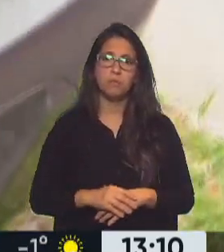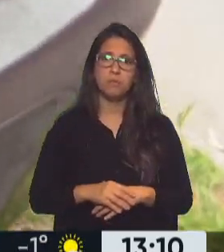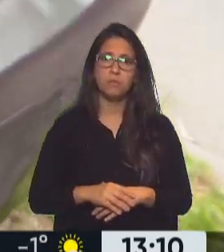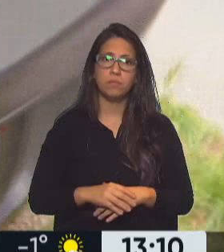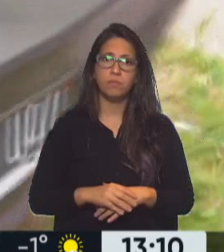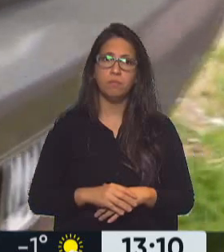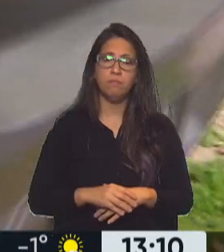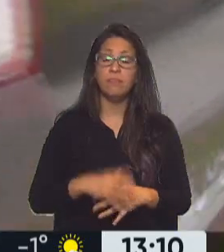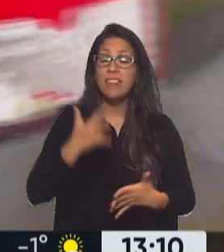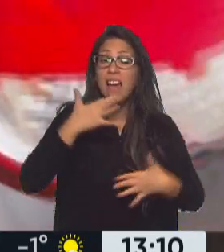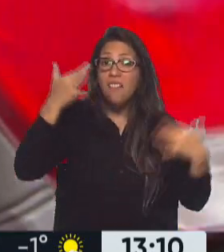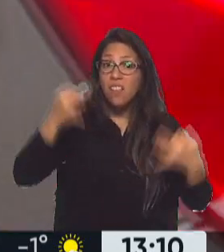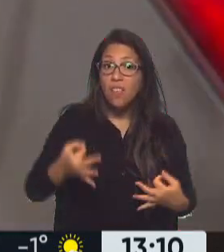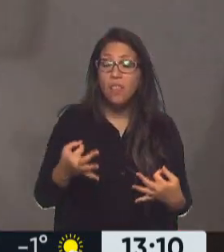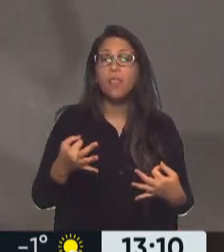Sinceramente,